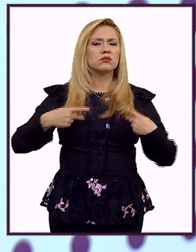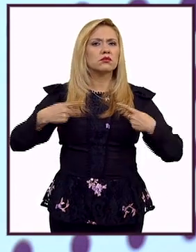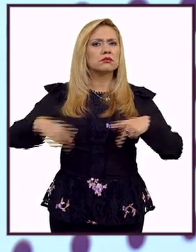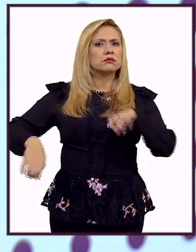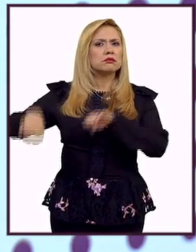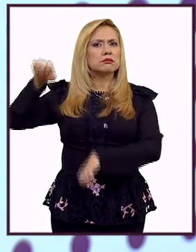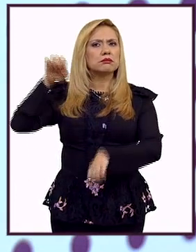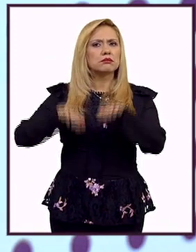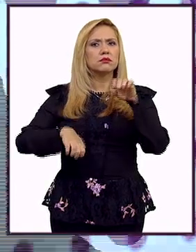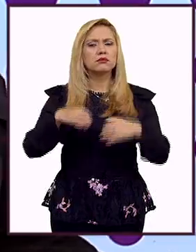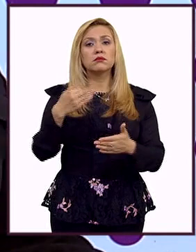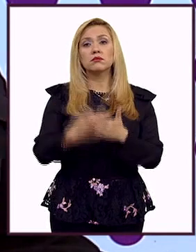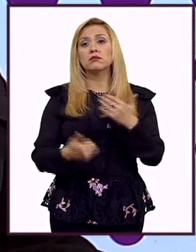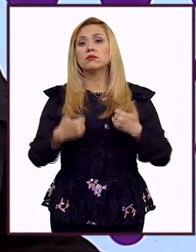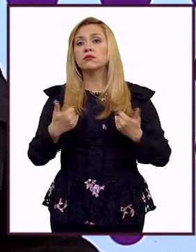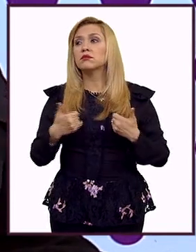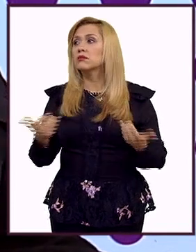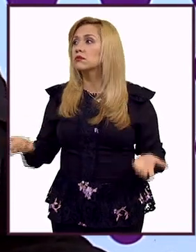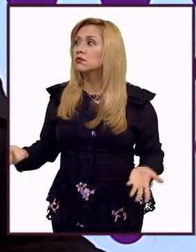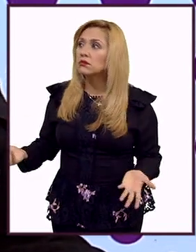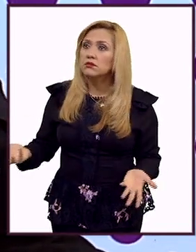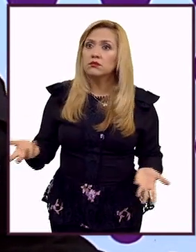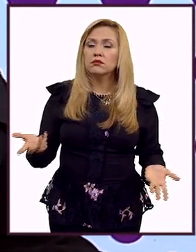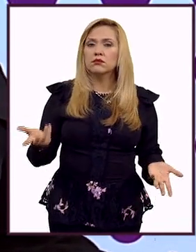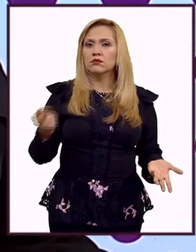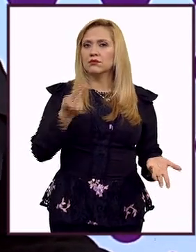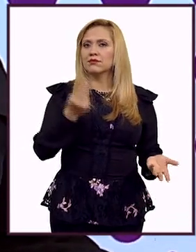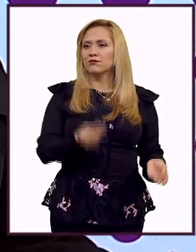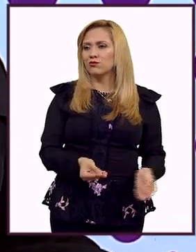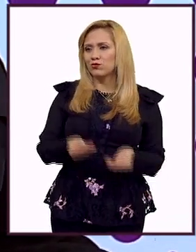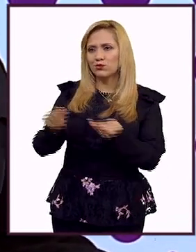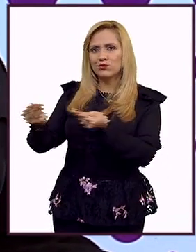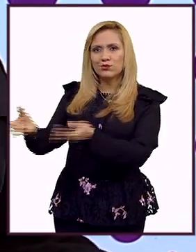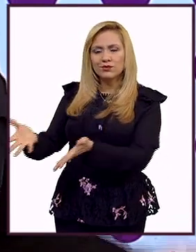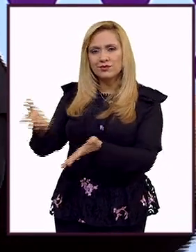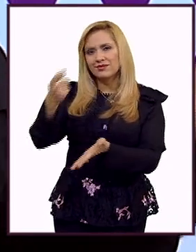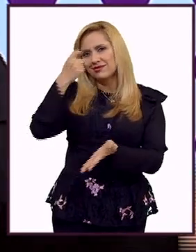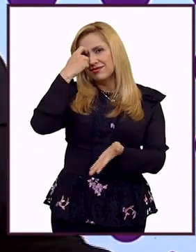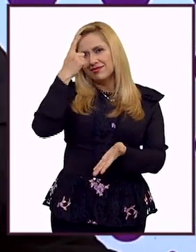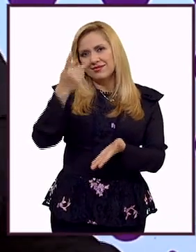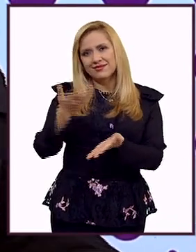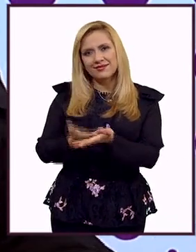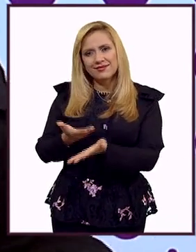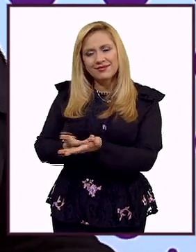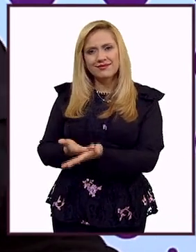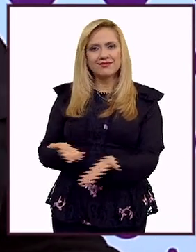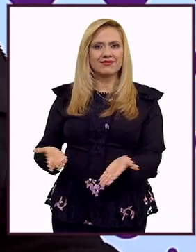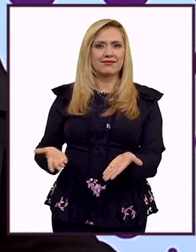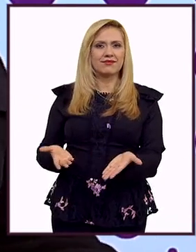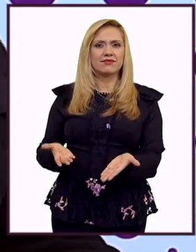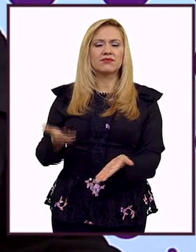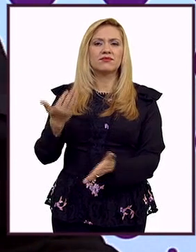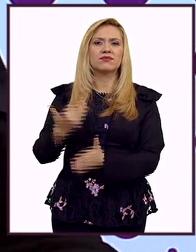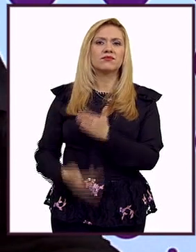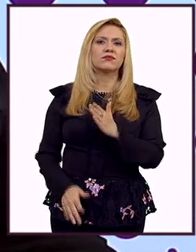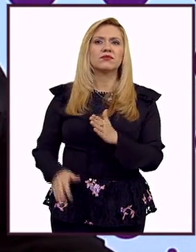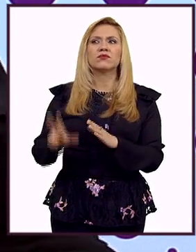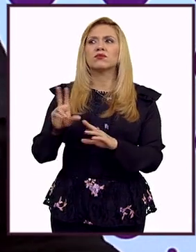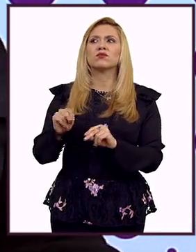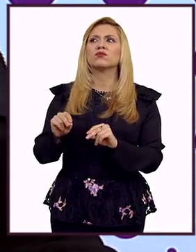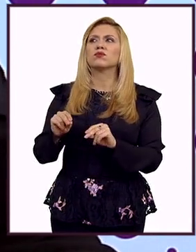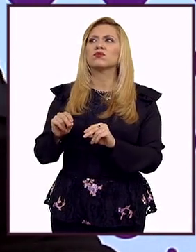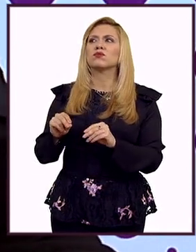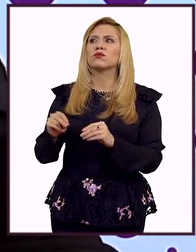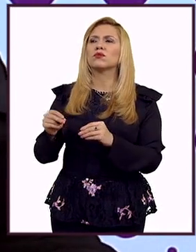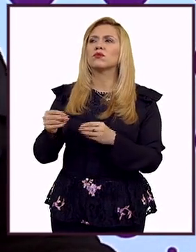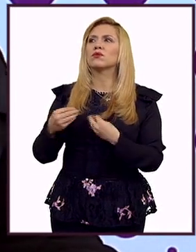mayores, dices, ¿dónde están los jóvenes? Migraron, ¿no? ¿Y por qué migraron? A veces los papás dicen, pues es que a lo mejor los educamos mal, no les transmitimos ese